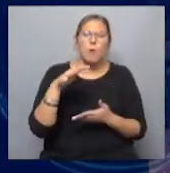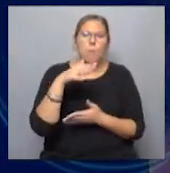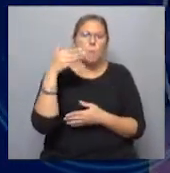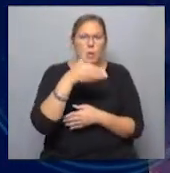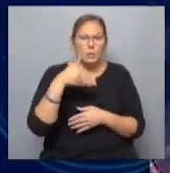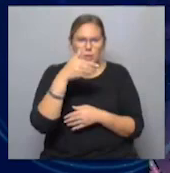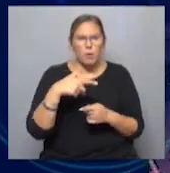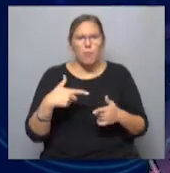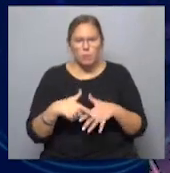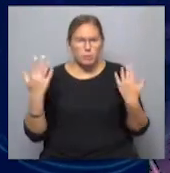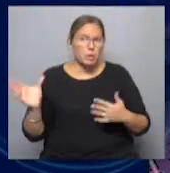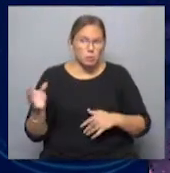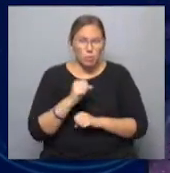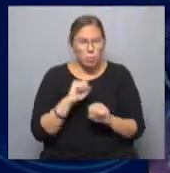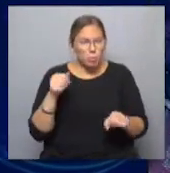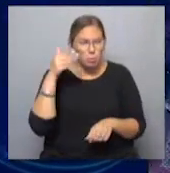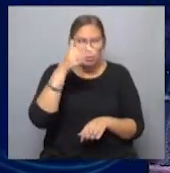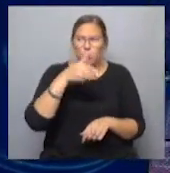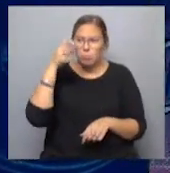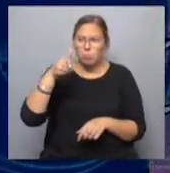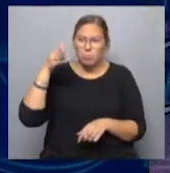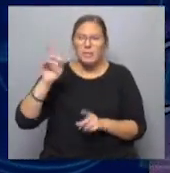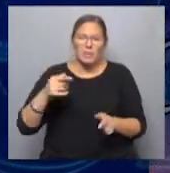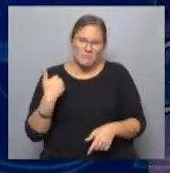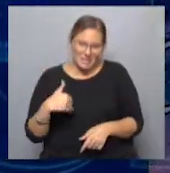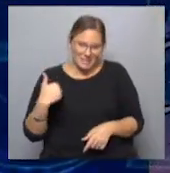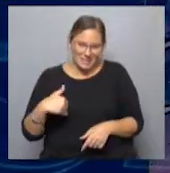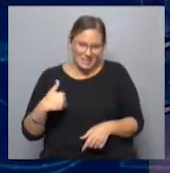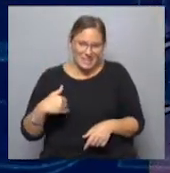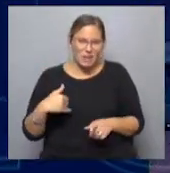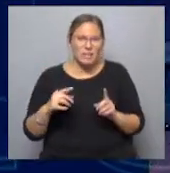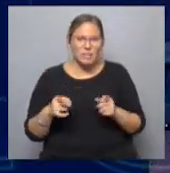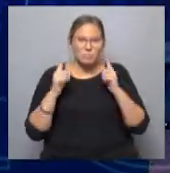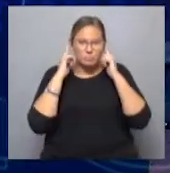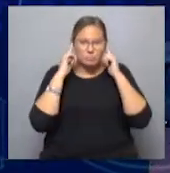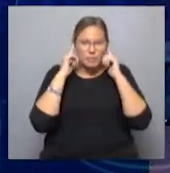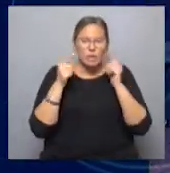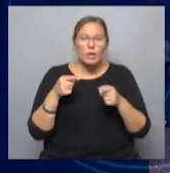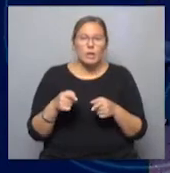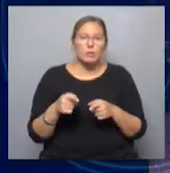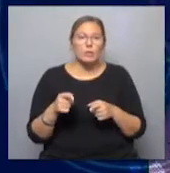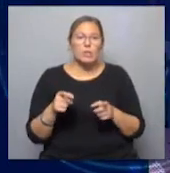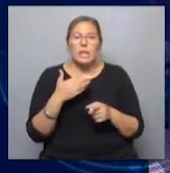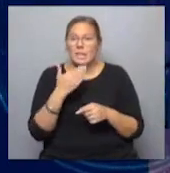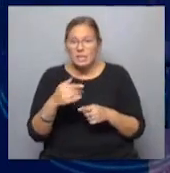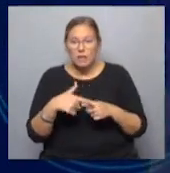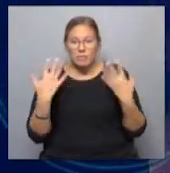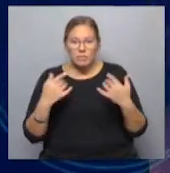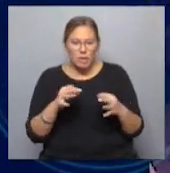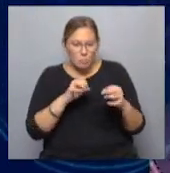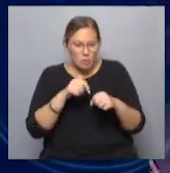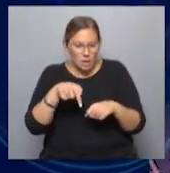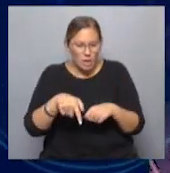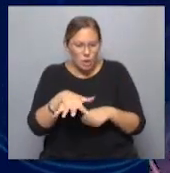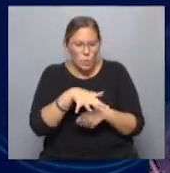de los festivales, de todos los festivales, cosa que también se extrañaba. Así que de la mano de esos festivales, llegar en mayo a